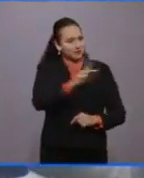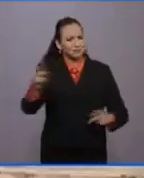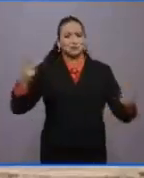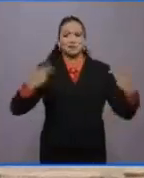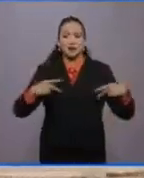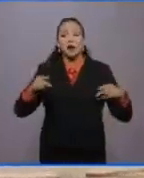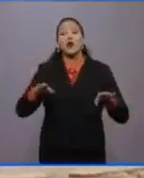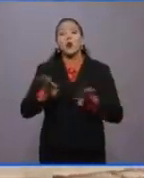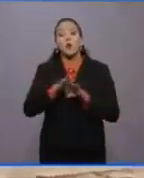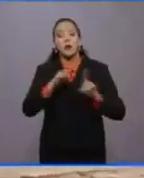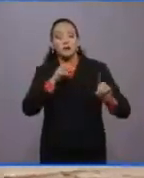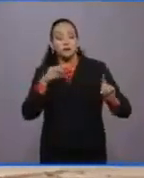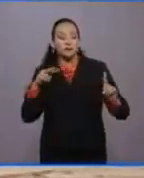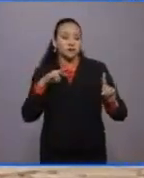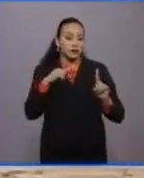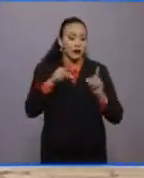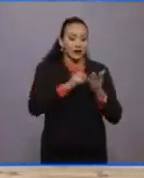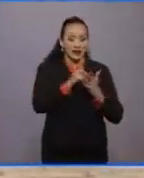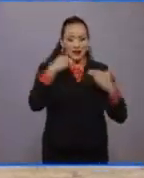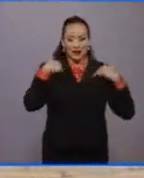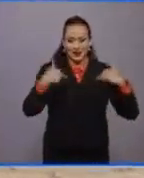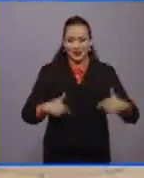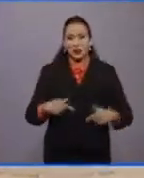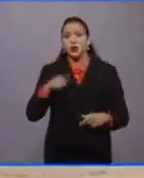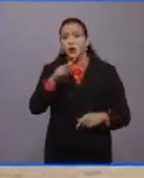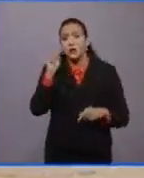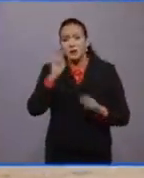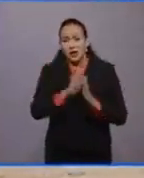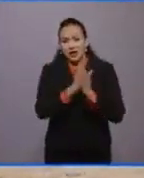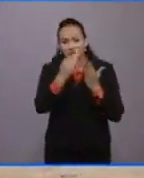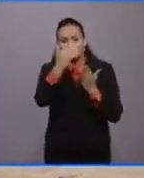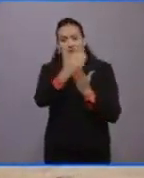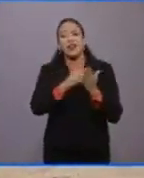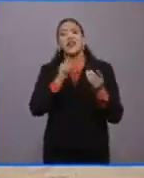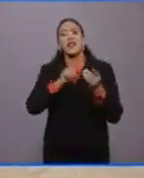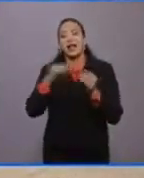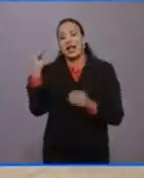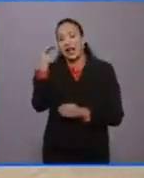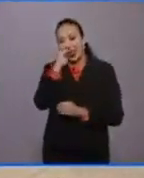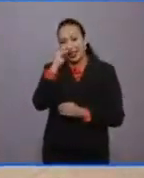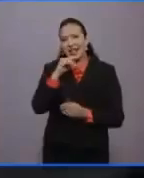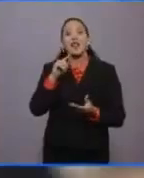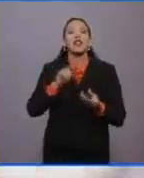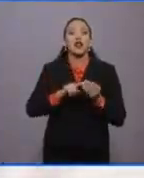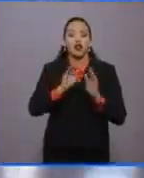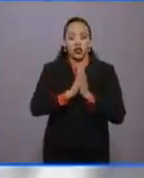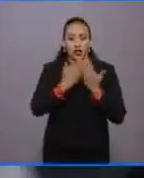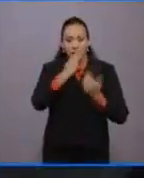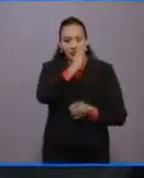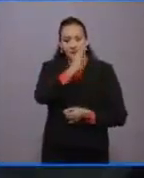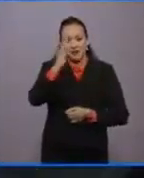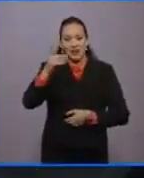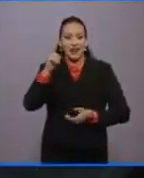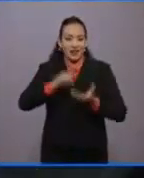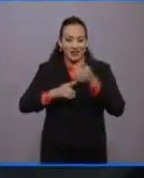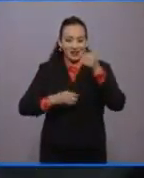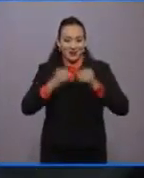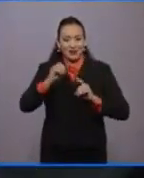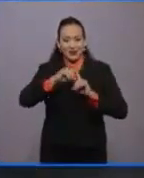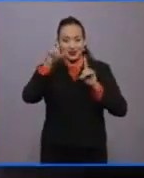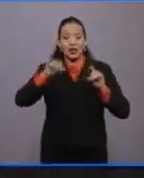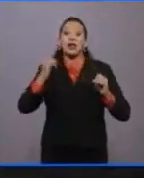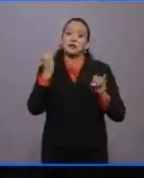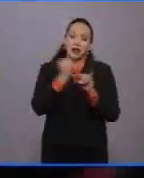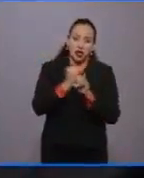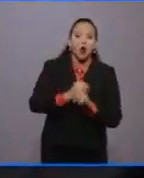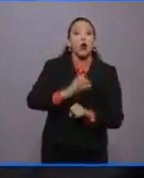con una perspectiva de derechos humanos. Puede consultarlo de manera gratuita en el sistema bibliotecario de la Suprema Corte en línea